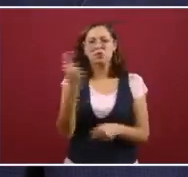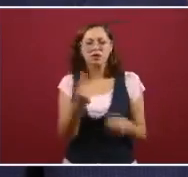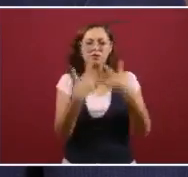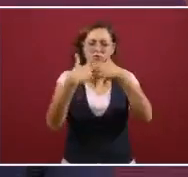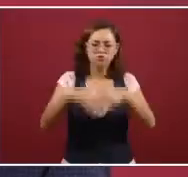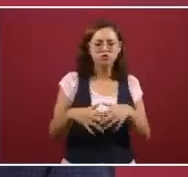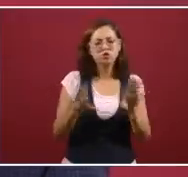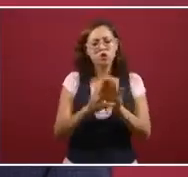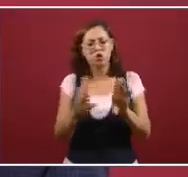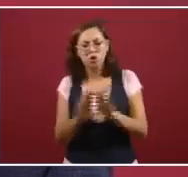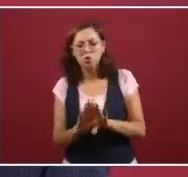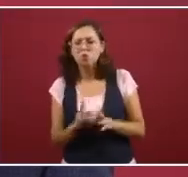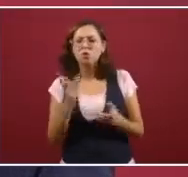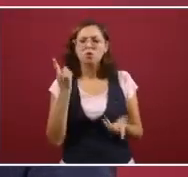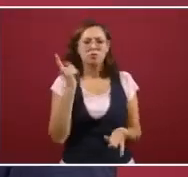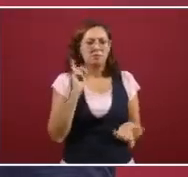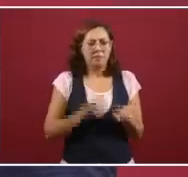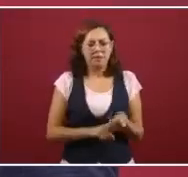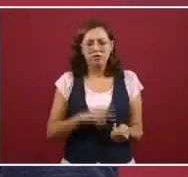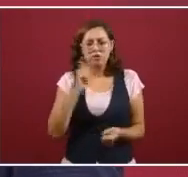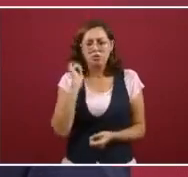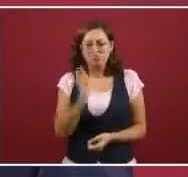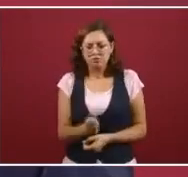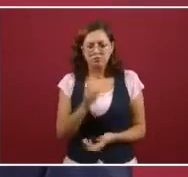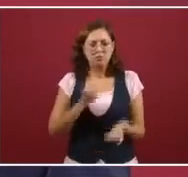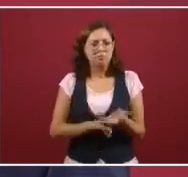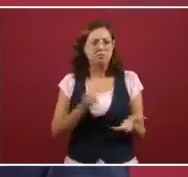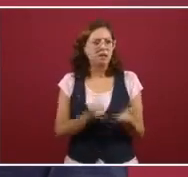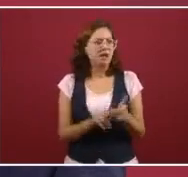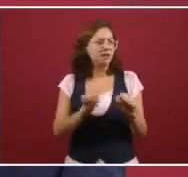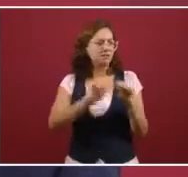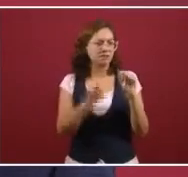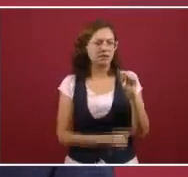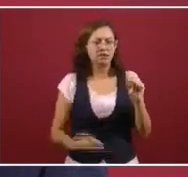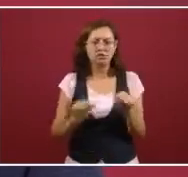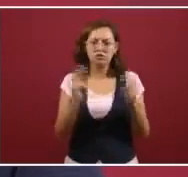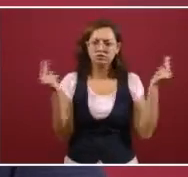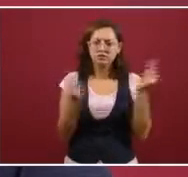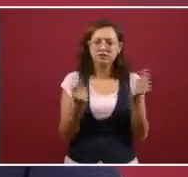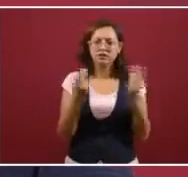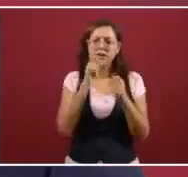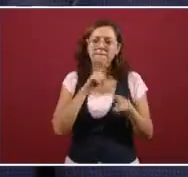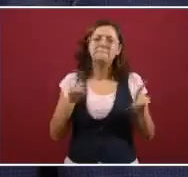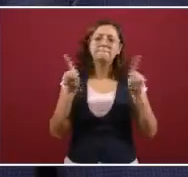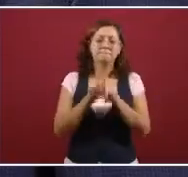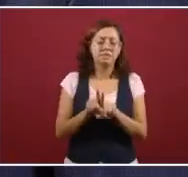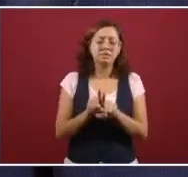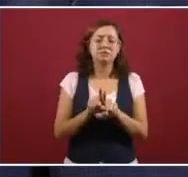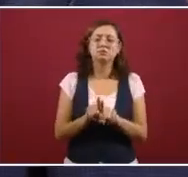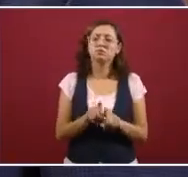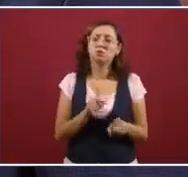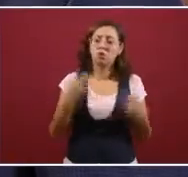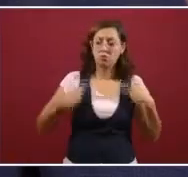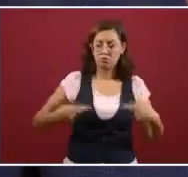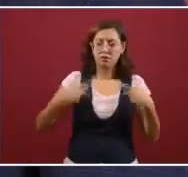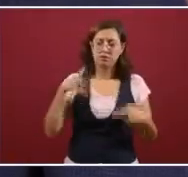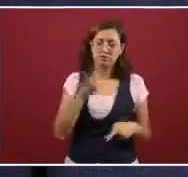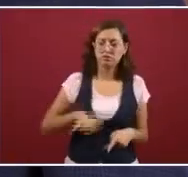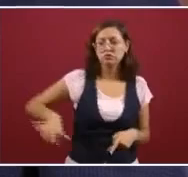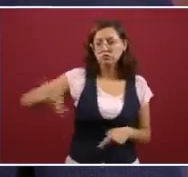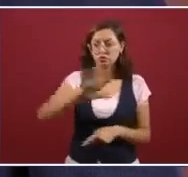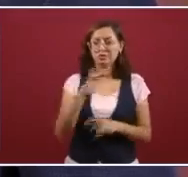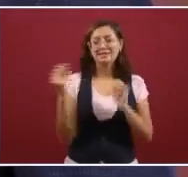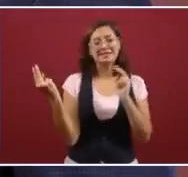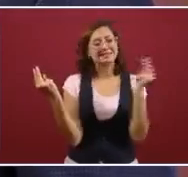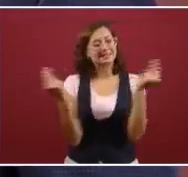funcionamos, por qué tiene mucho valor para las finanzas públicas del país y para la composición poblacional de México el tener